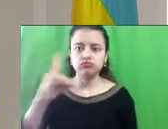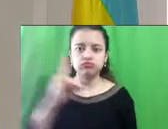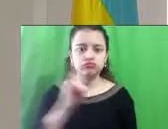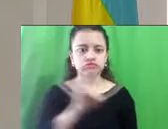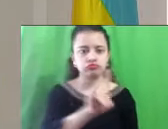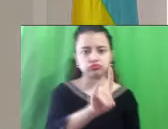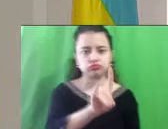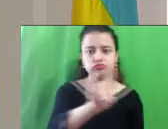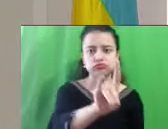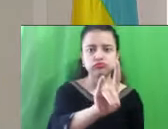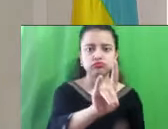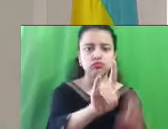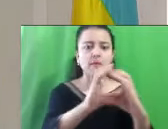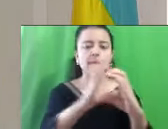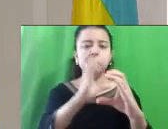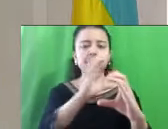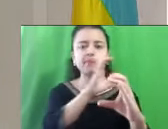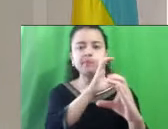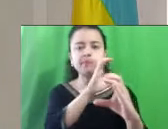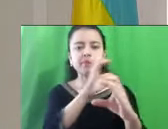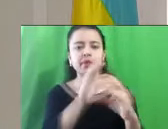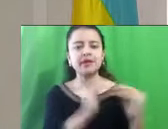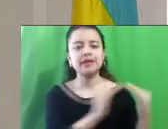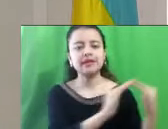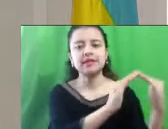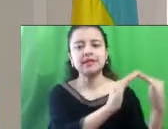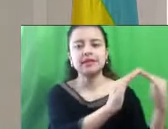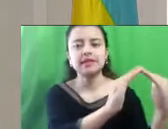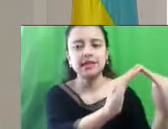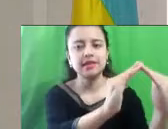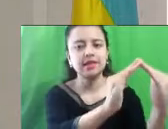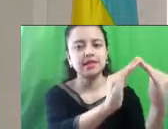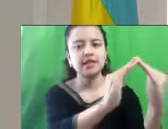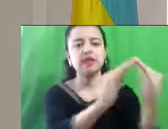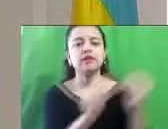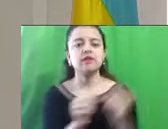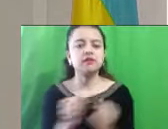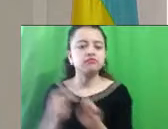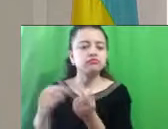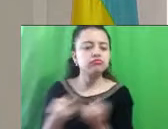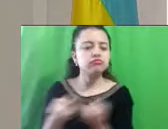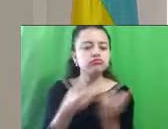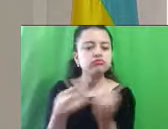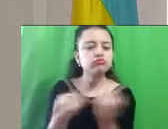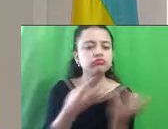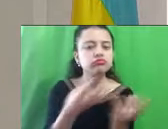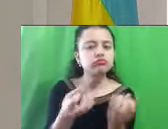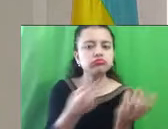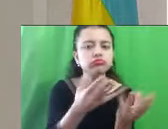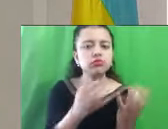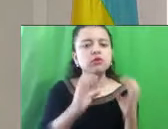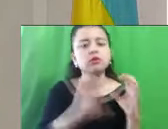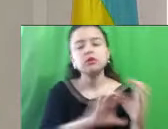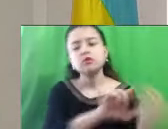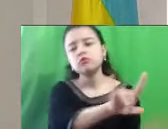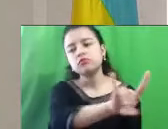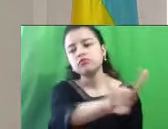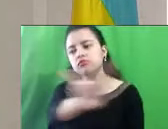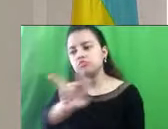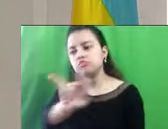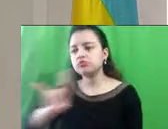solamente en Facatativá, sino en el departamento y aún a nivel nacional. Contamos en este proceso con el